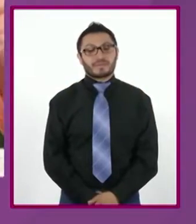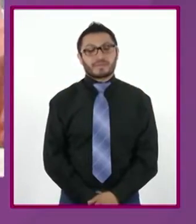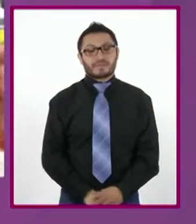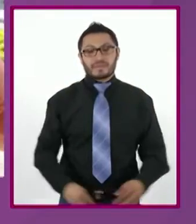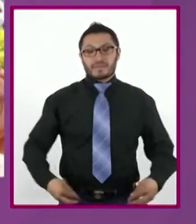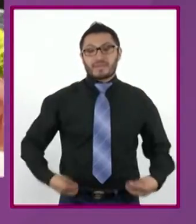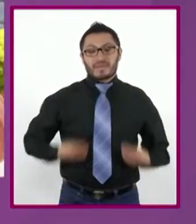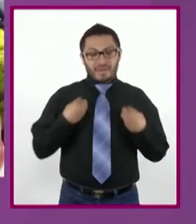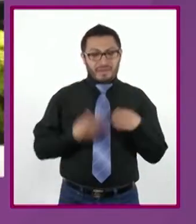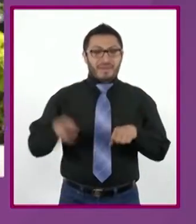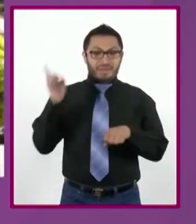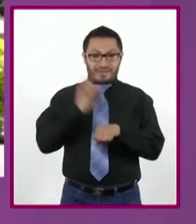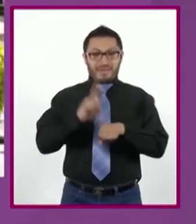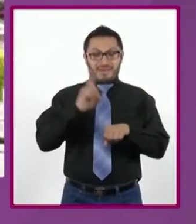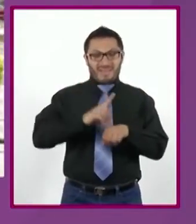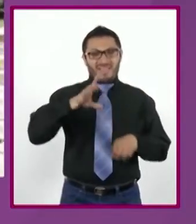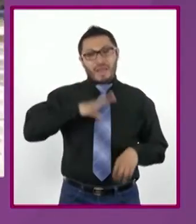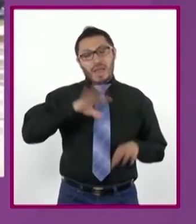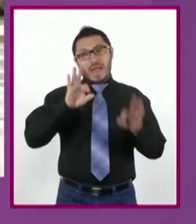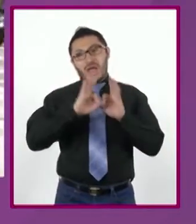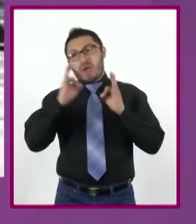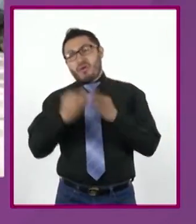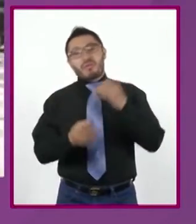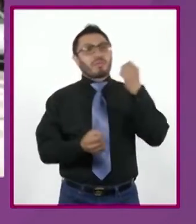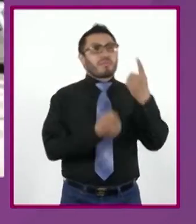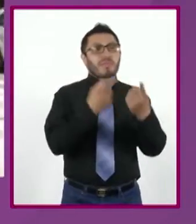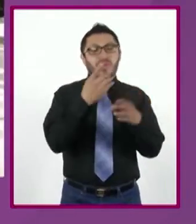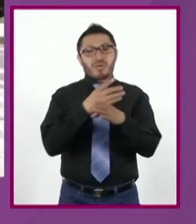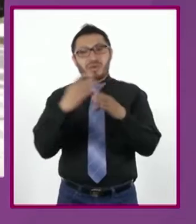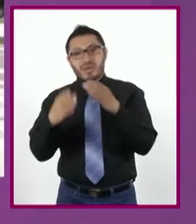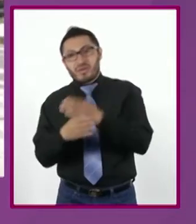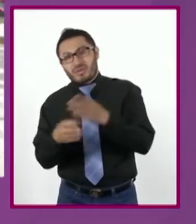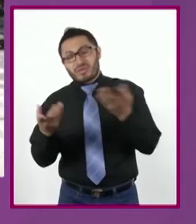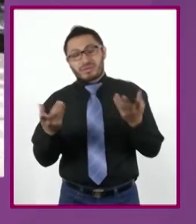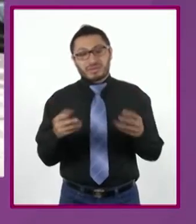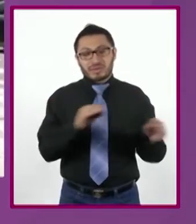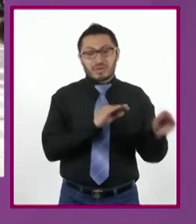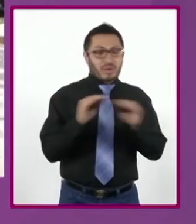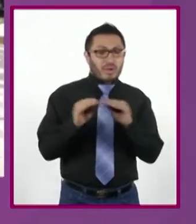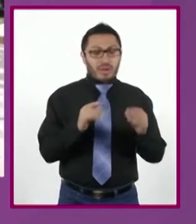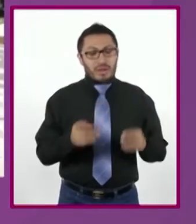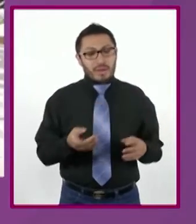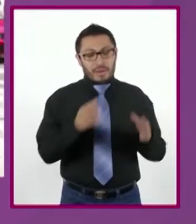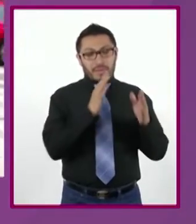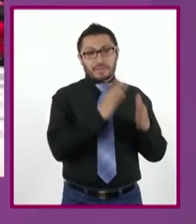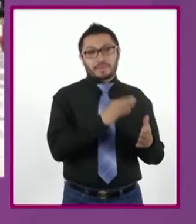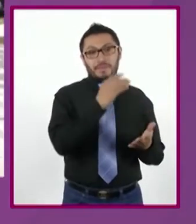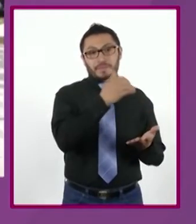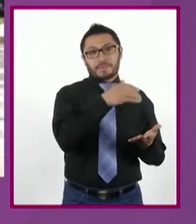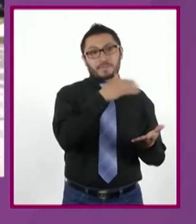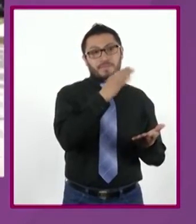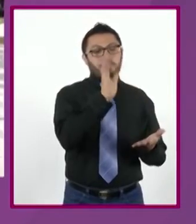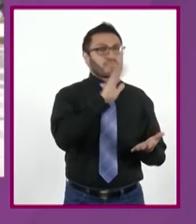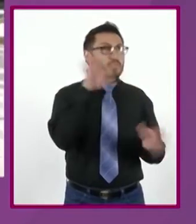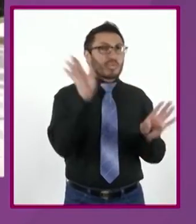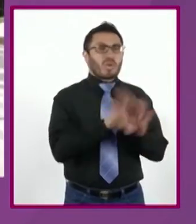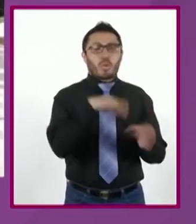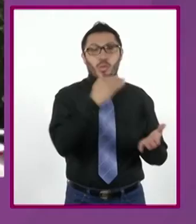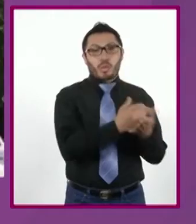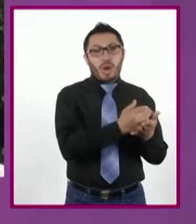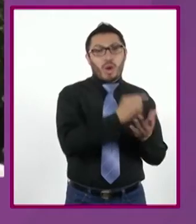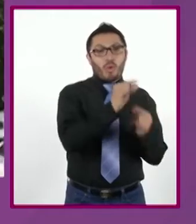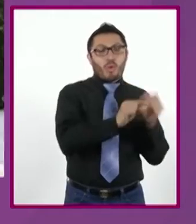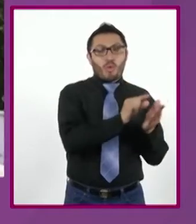la vida cotidiana podemos observar la manera en que algunos cuerpos inician su movimiento, desde estar en una posición en reposo y poco a poco van aumentando su